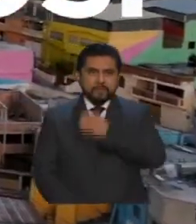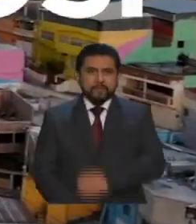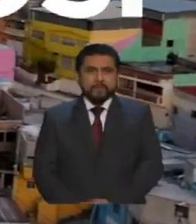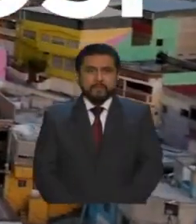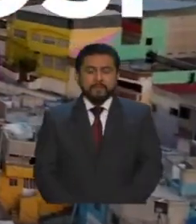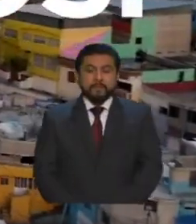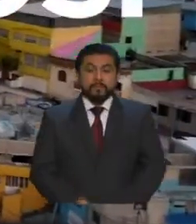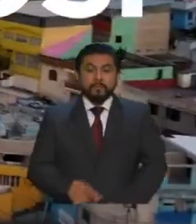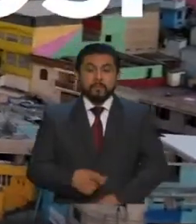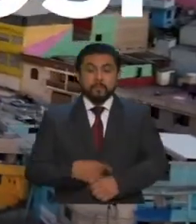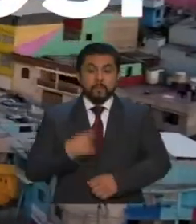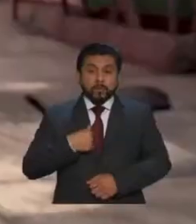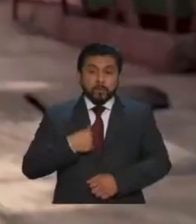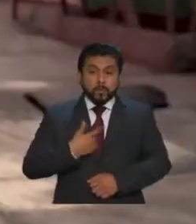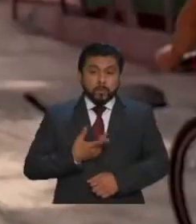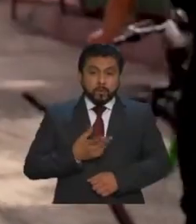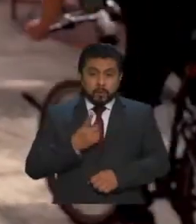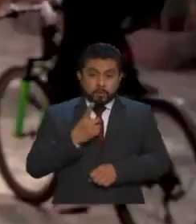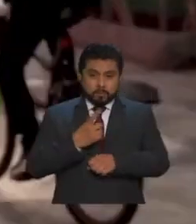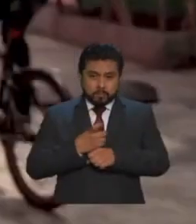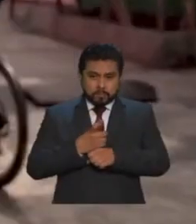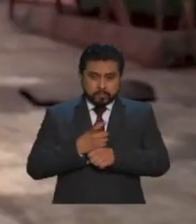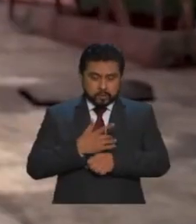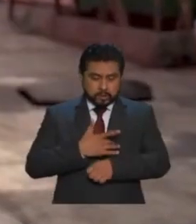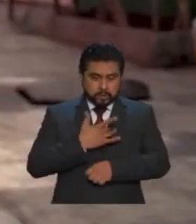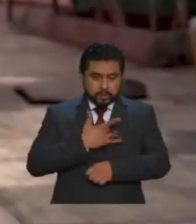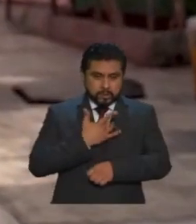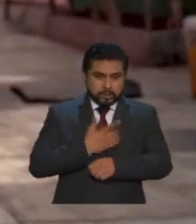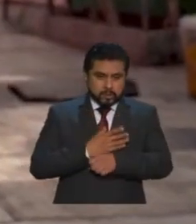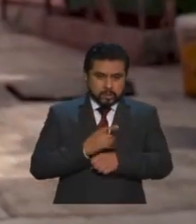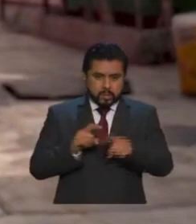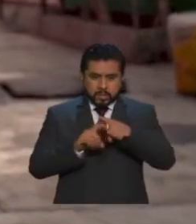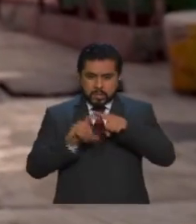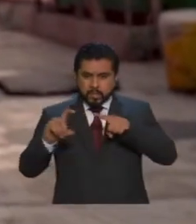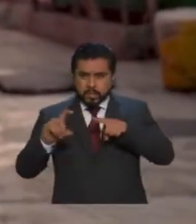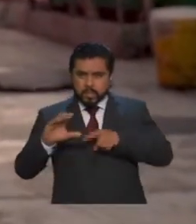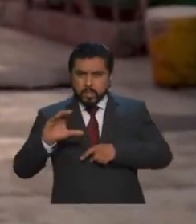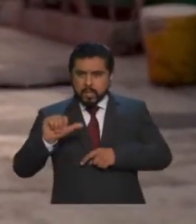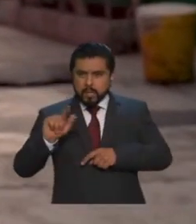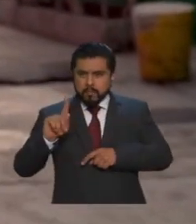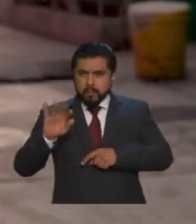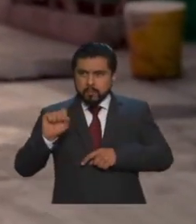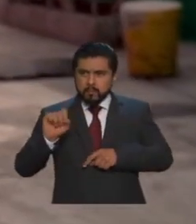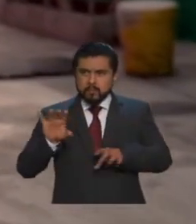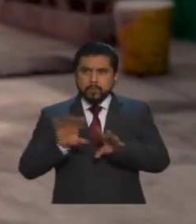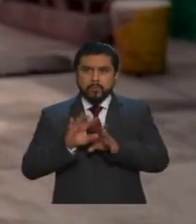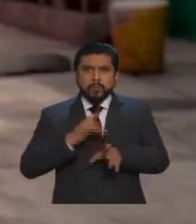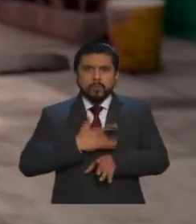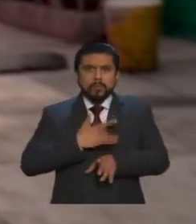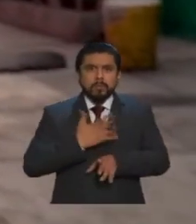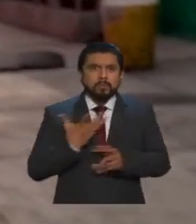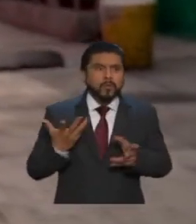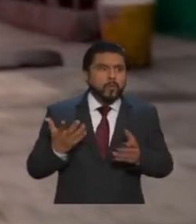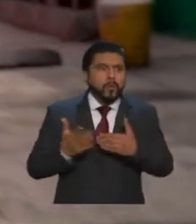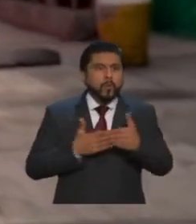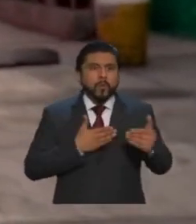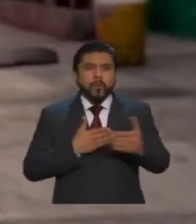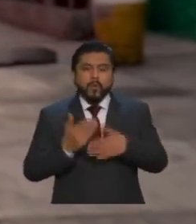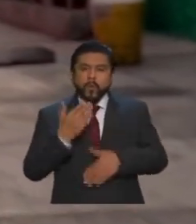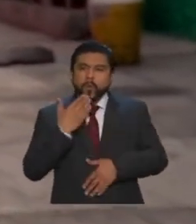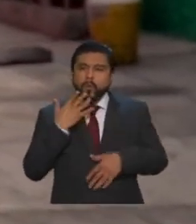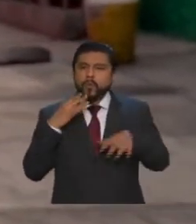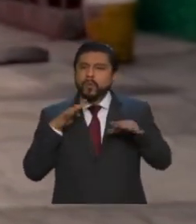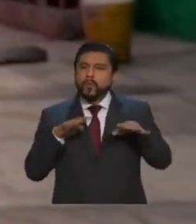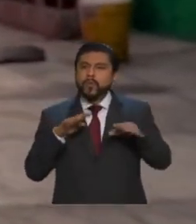Lo primero que sentí cuando me enteré que iban a construir el cablebús fue una sensación de, híjole, qué modernidad, ¿no? Va a